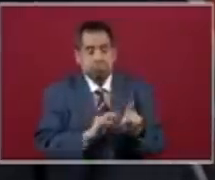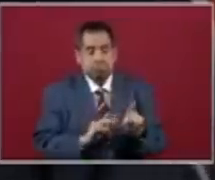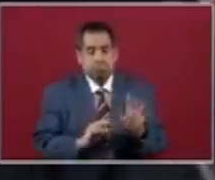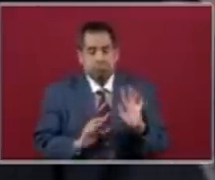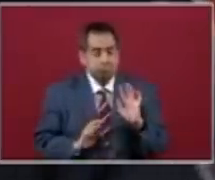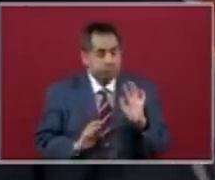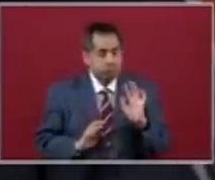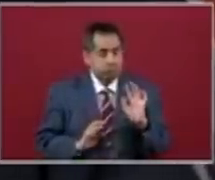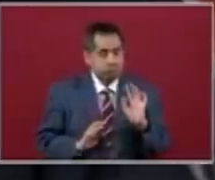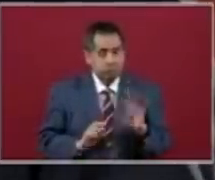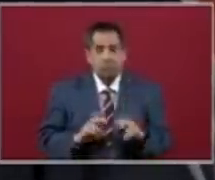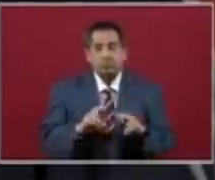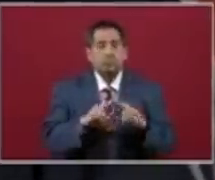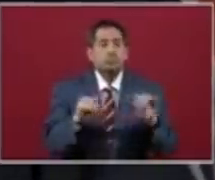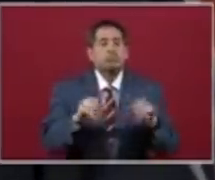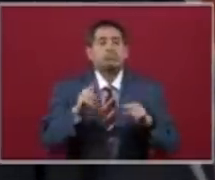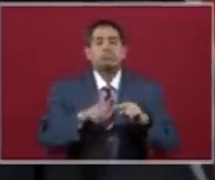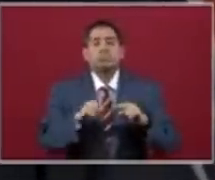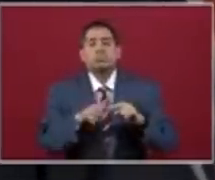sin que nadie